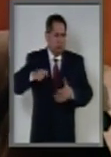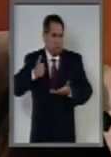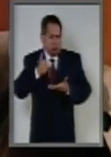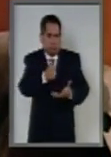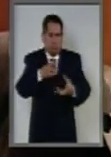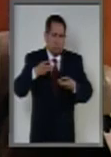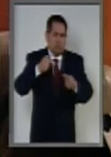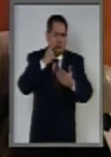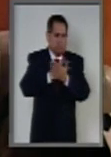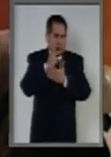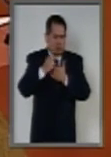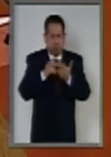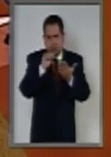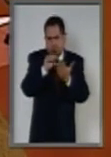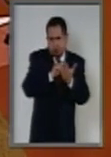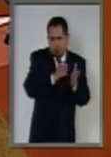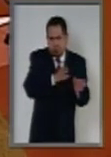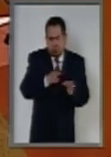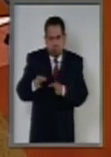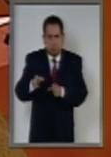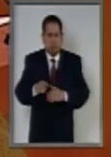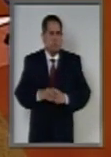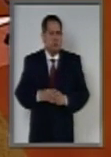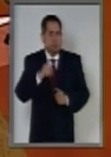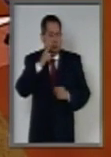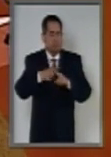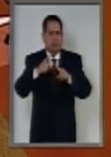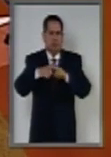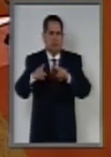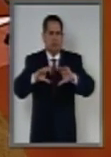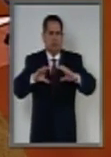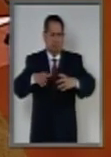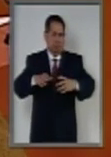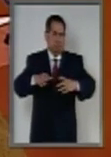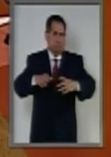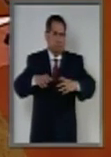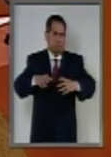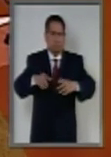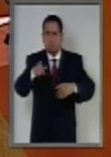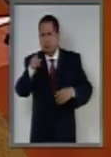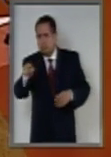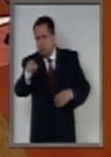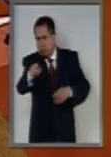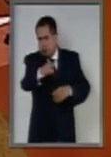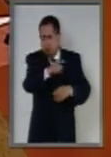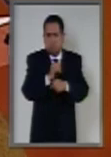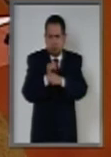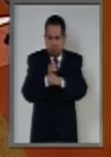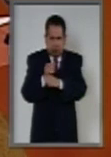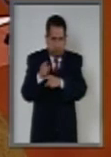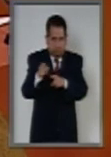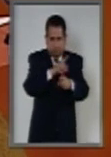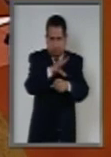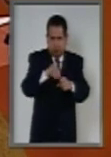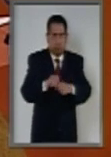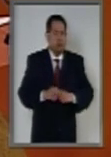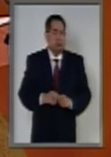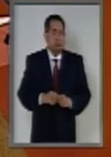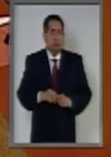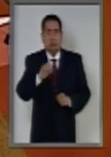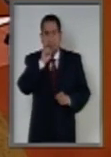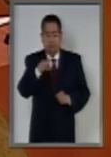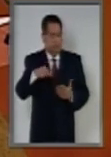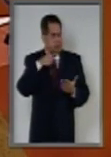y programática de las entidades fiscalizadas. También